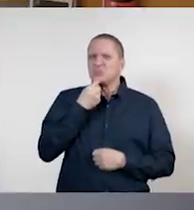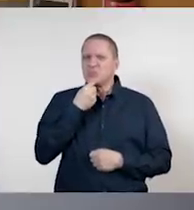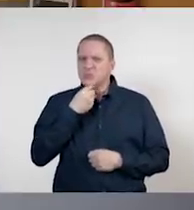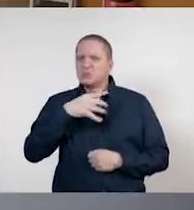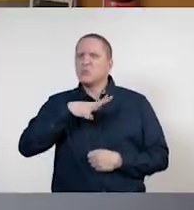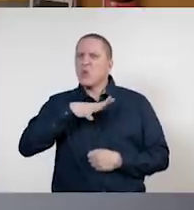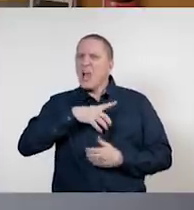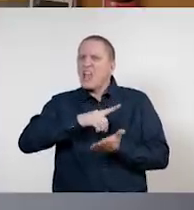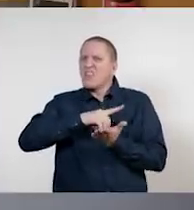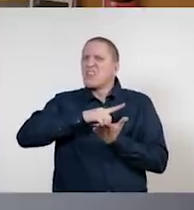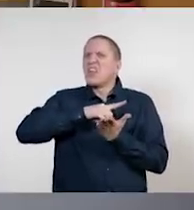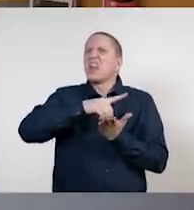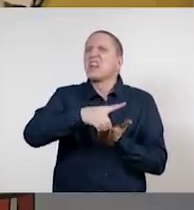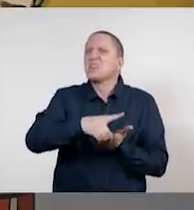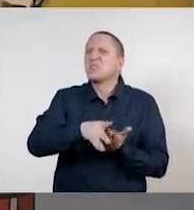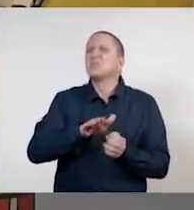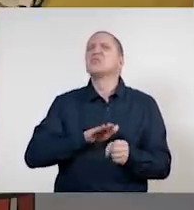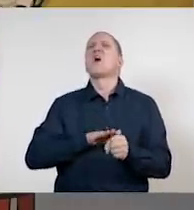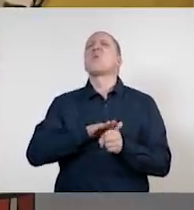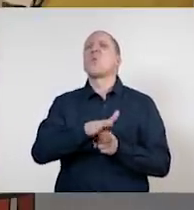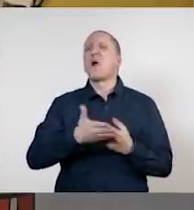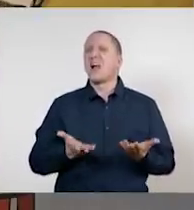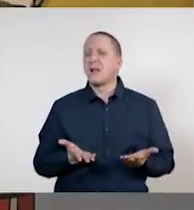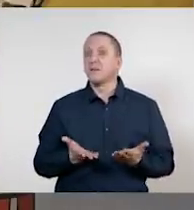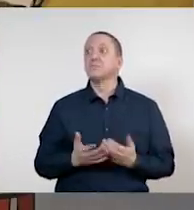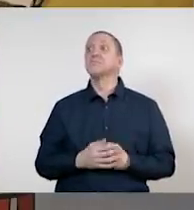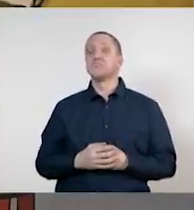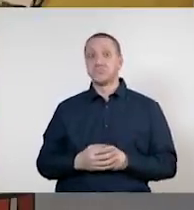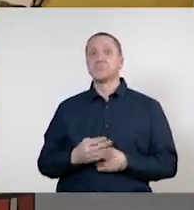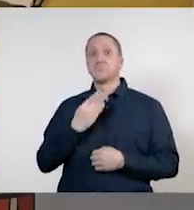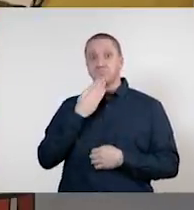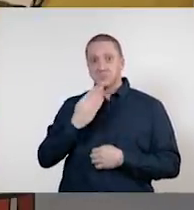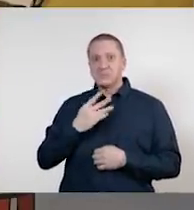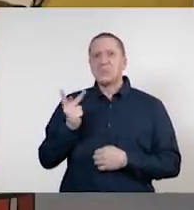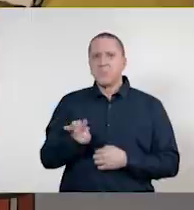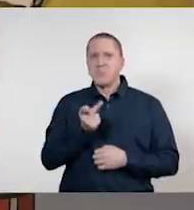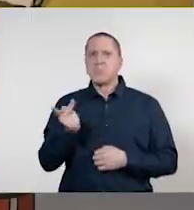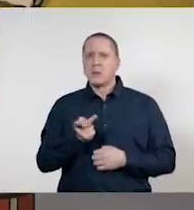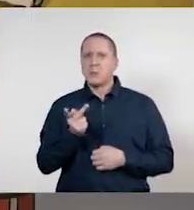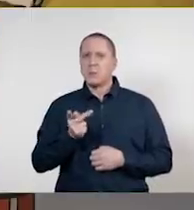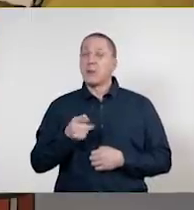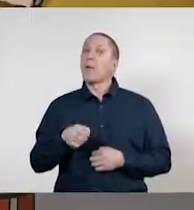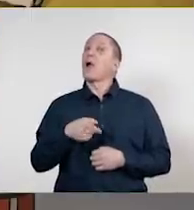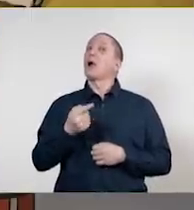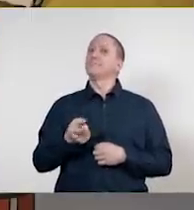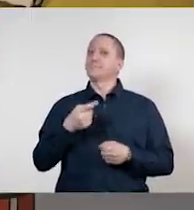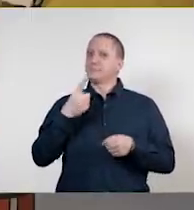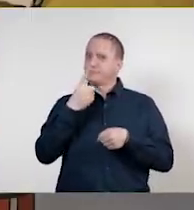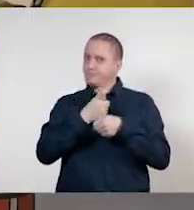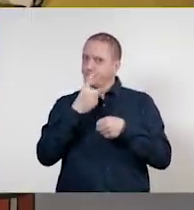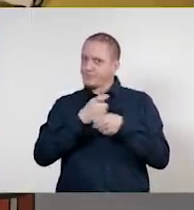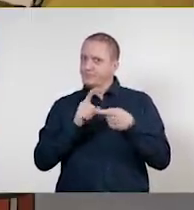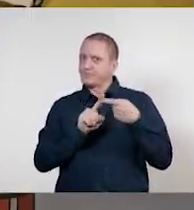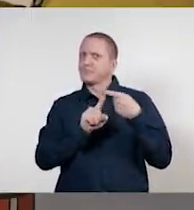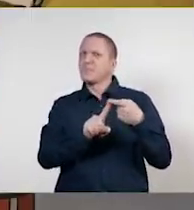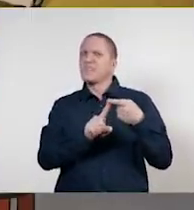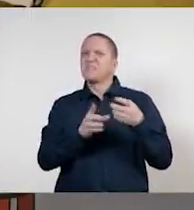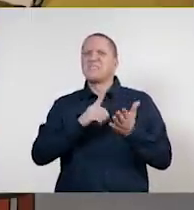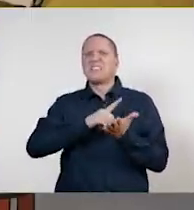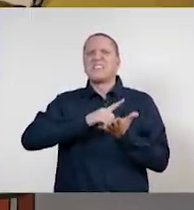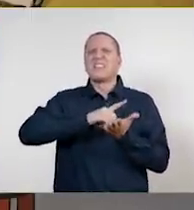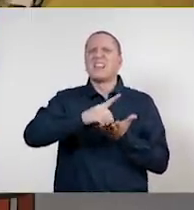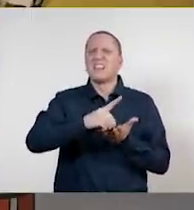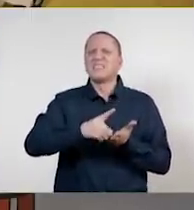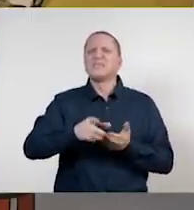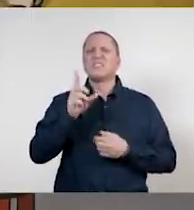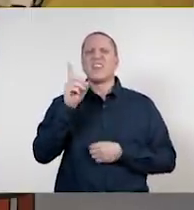derecho las niñas y los niños? Me encanta la pregunta, Coral, y yo creo que para esto primero tenemos que saber, pues, ¿qué